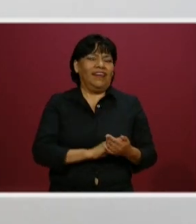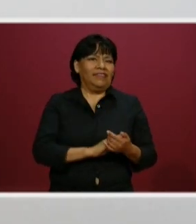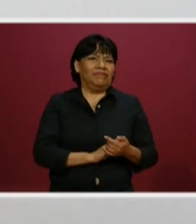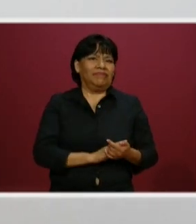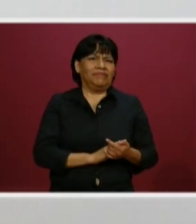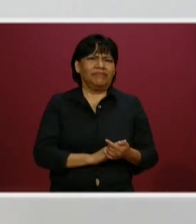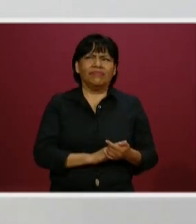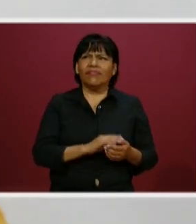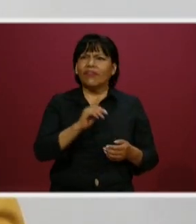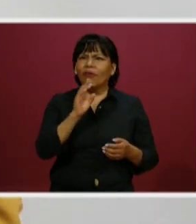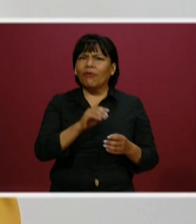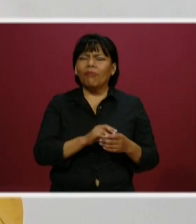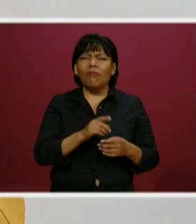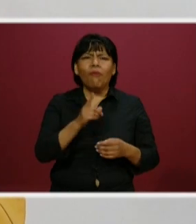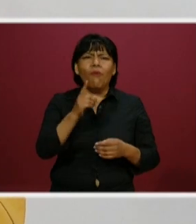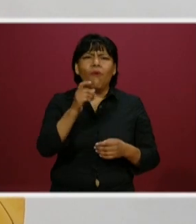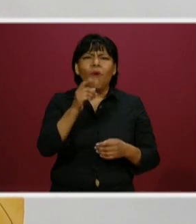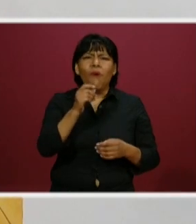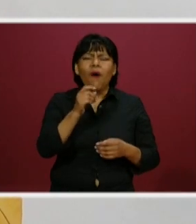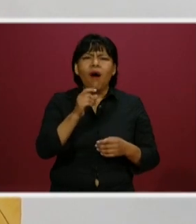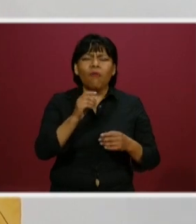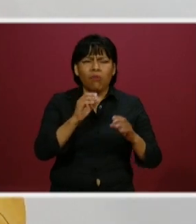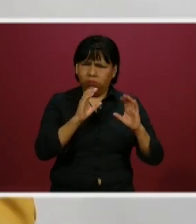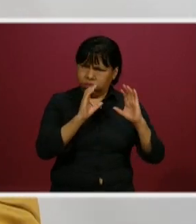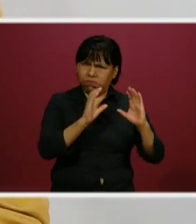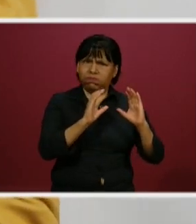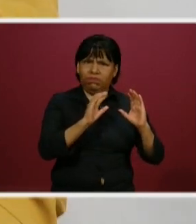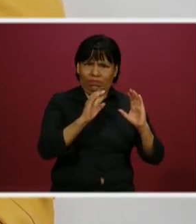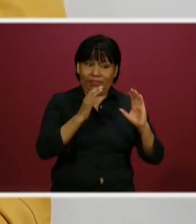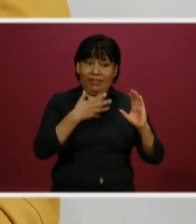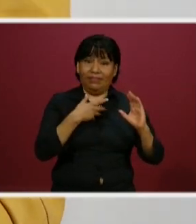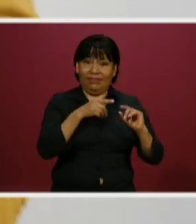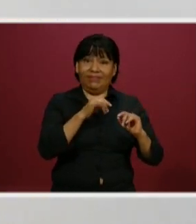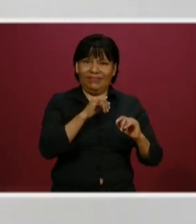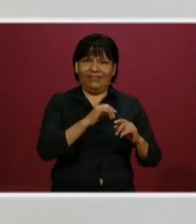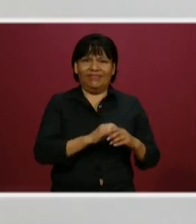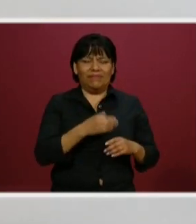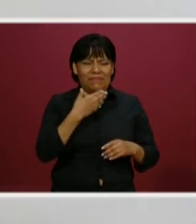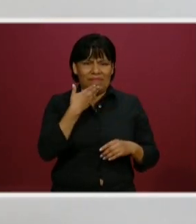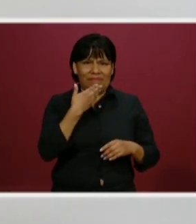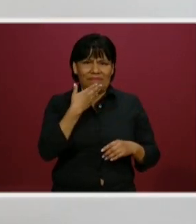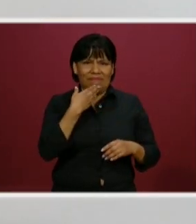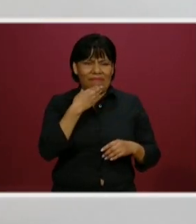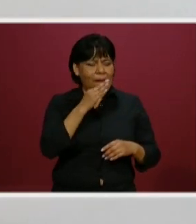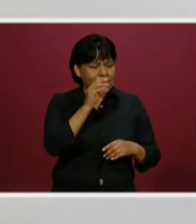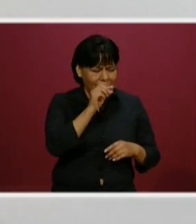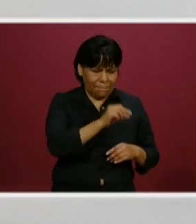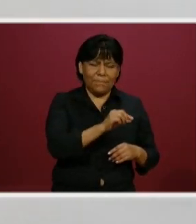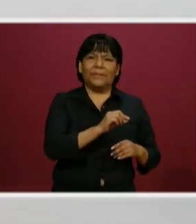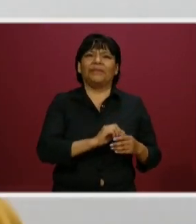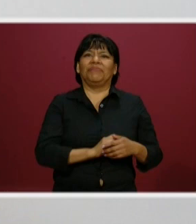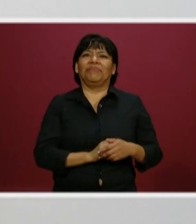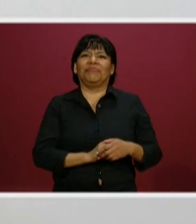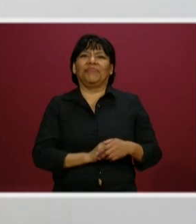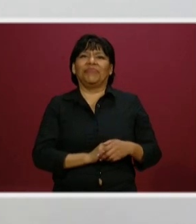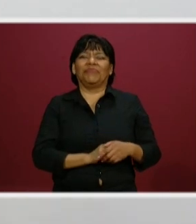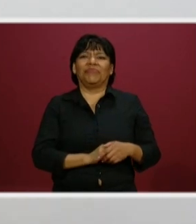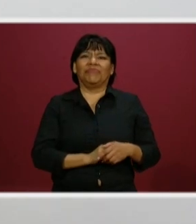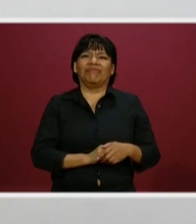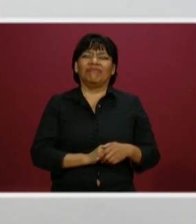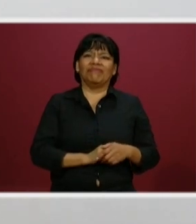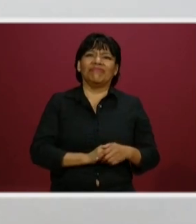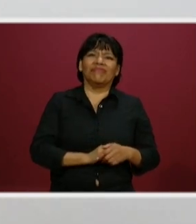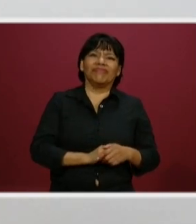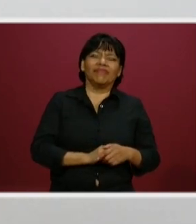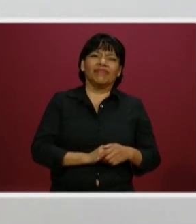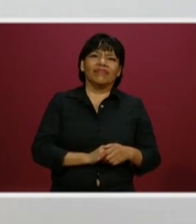evitar desperdiciar el agua si lo tengo en mi plantilla muy bien entonces vamos a colocar la tapita